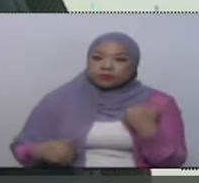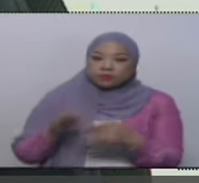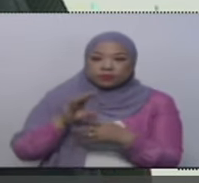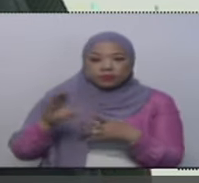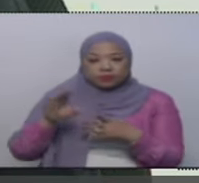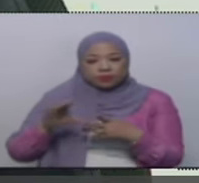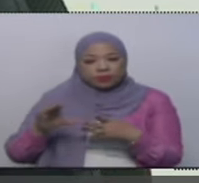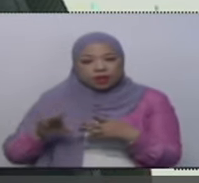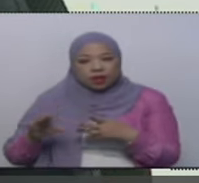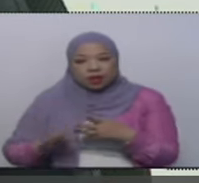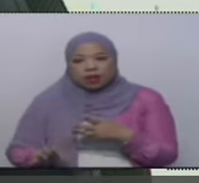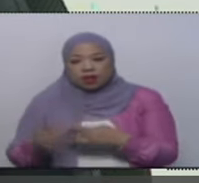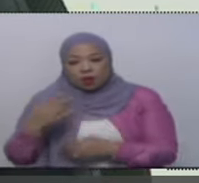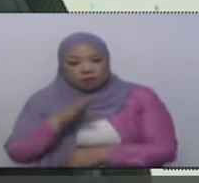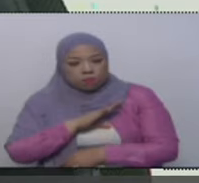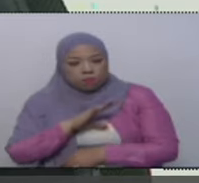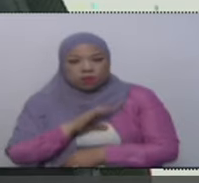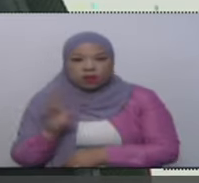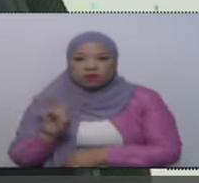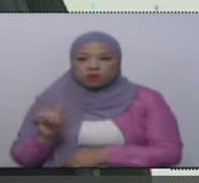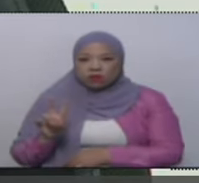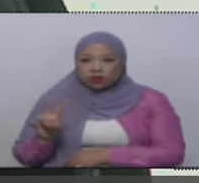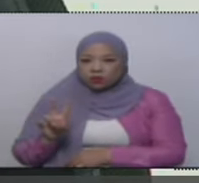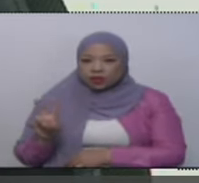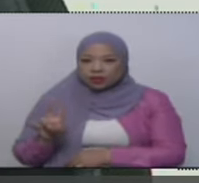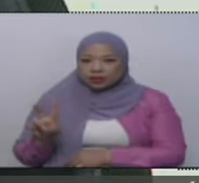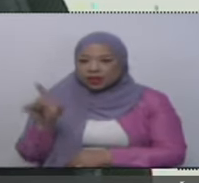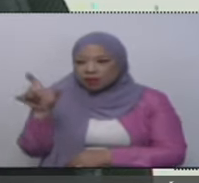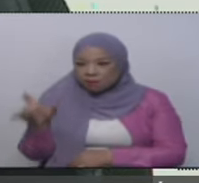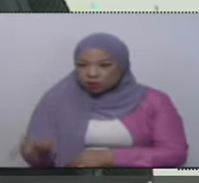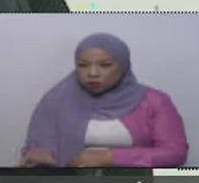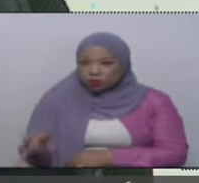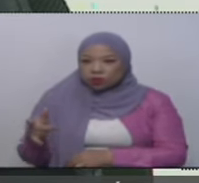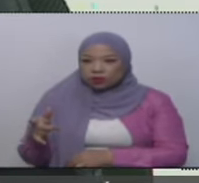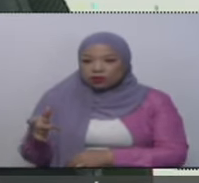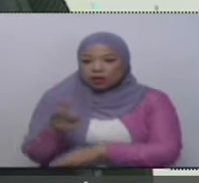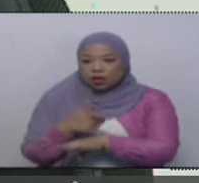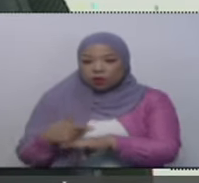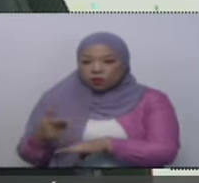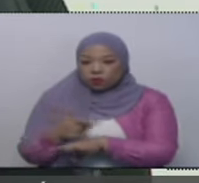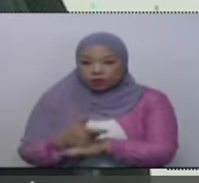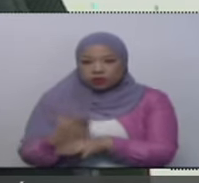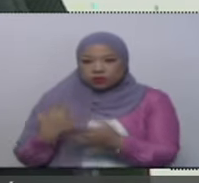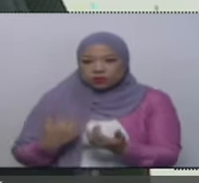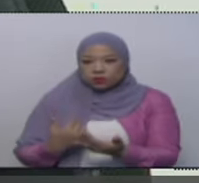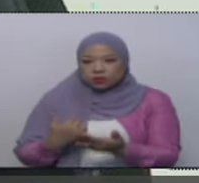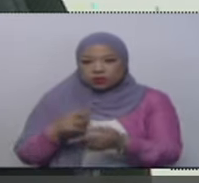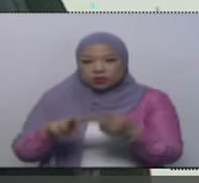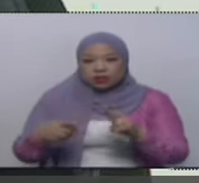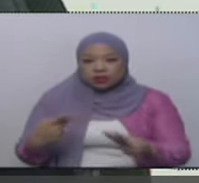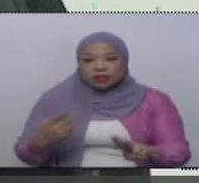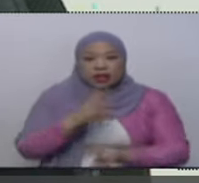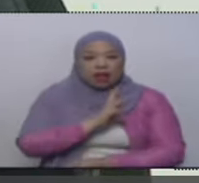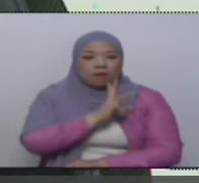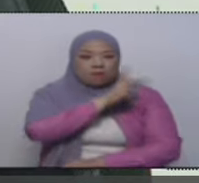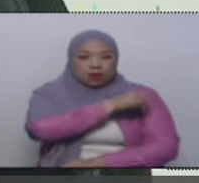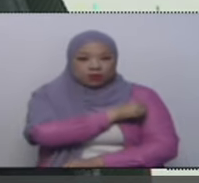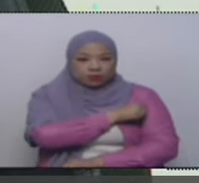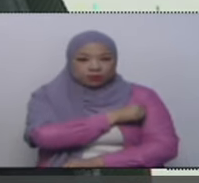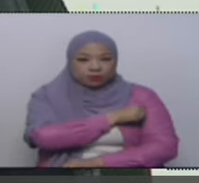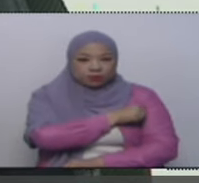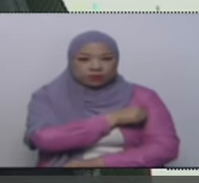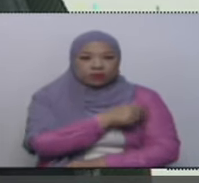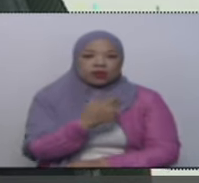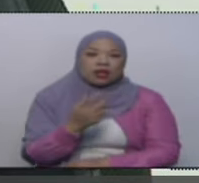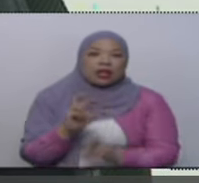los venezolanos. Han estado, hemos estado, y también desde el gobierno bolivariano, siempre del lado de la causa palestina. Antes de entrar